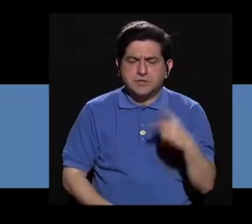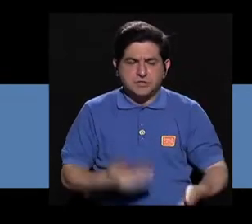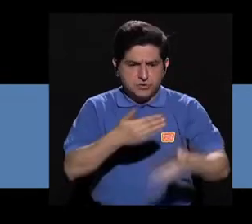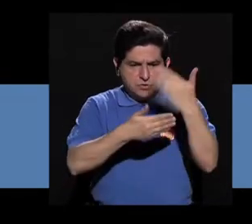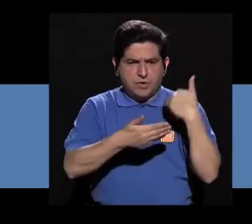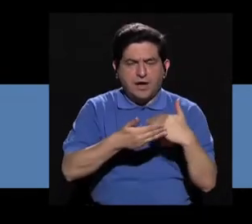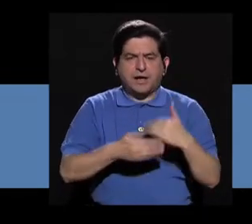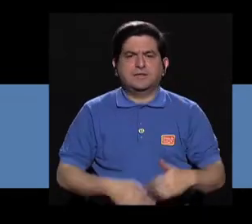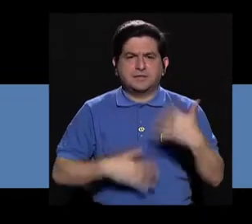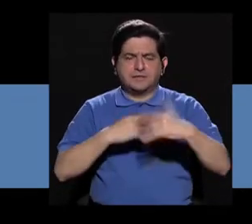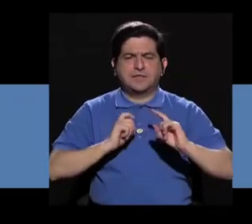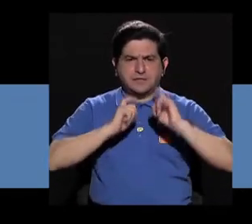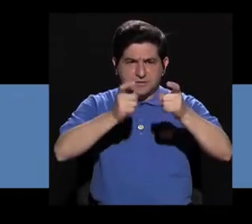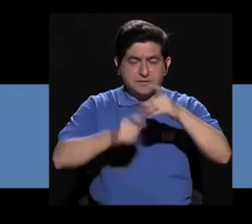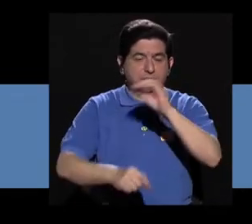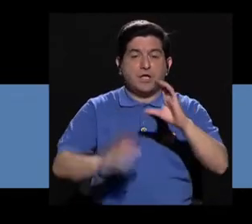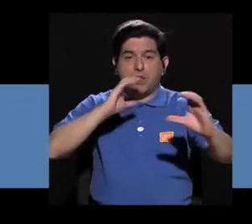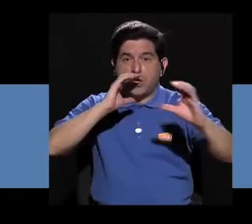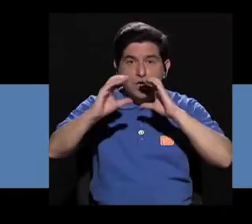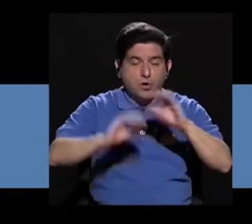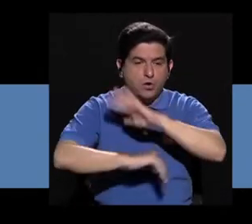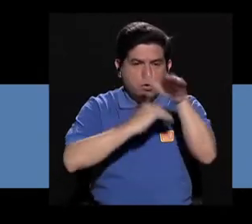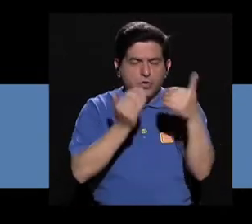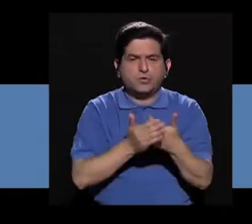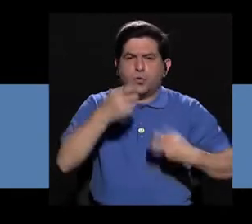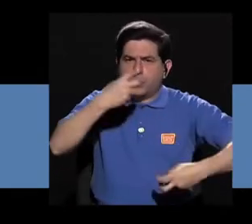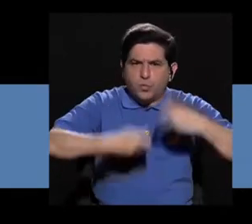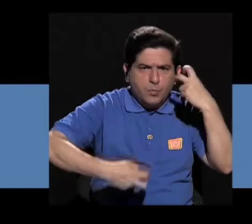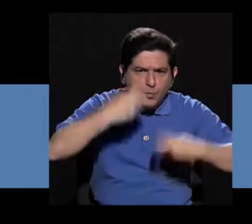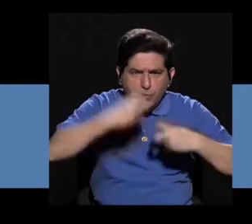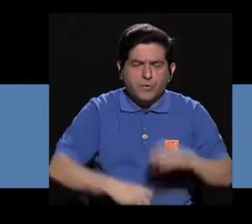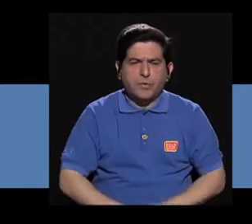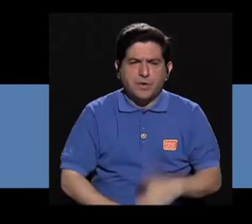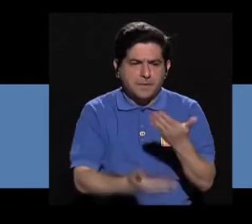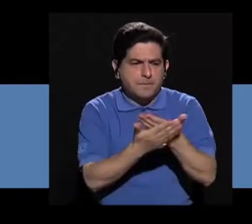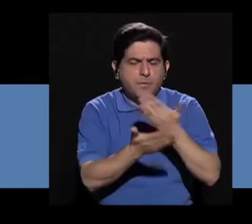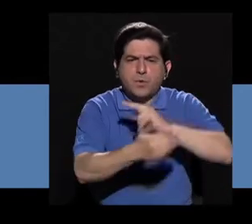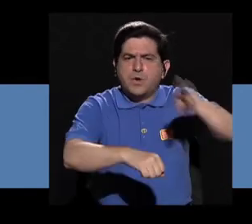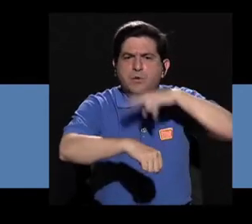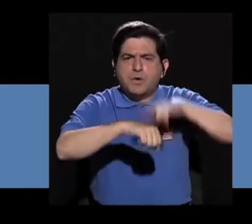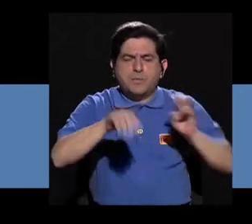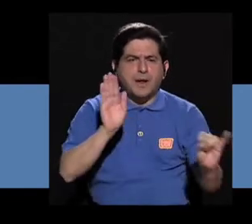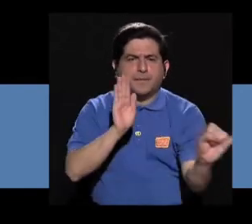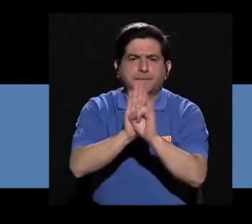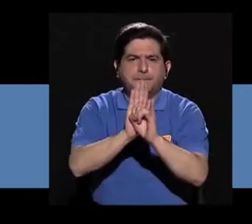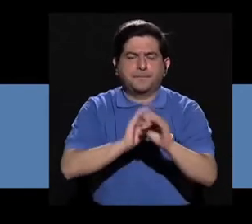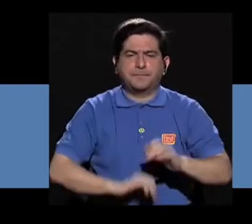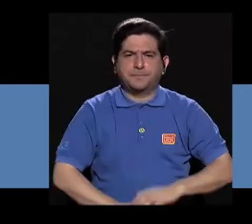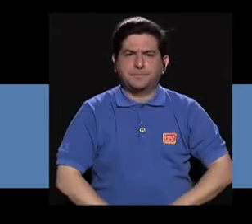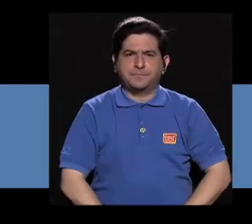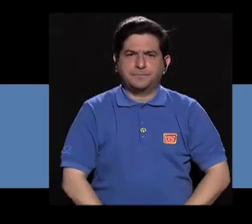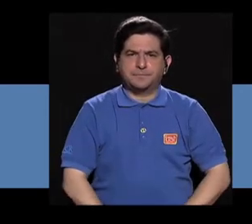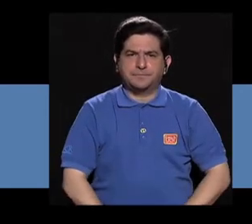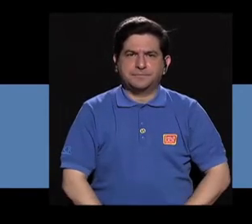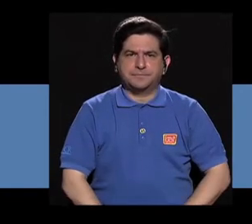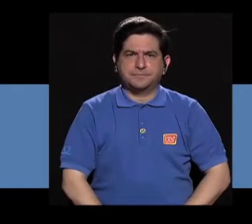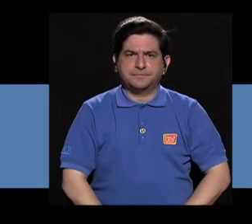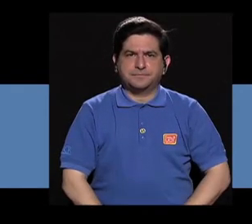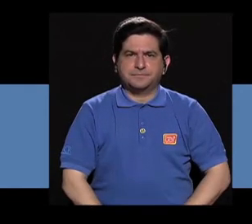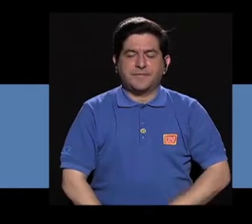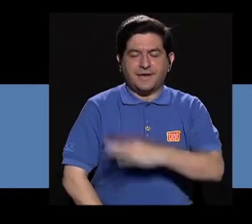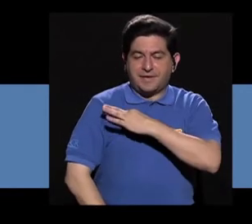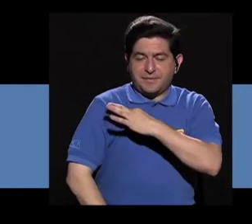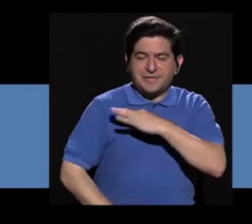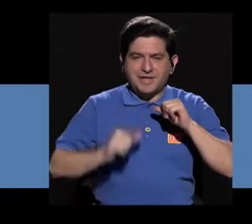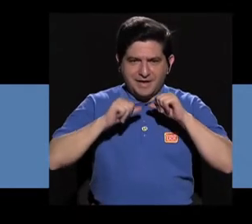antes de donar y que se le comunique cualquier anormalidad que las pruebas de rutina identifiquen.